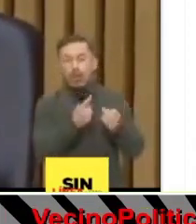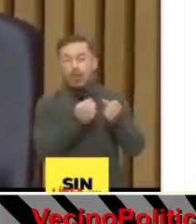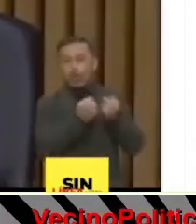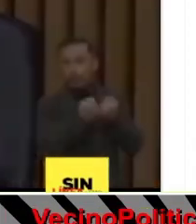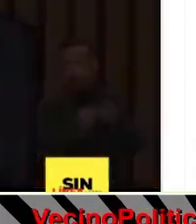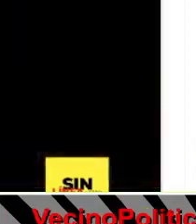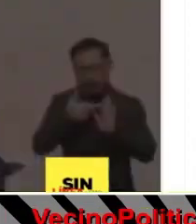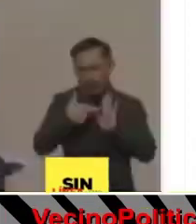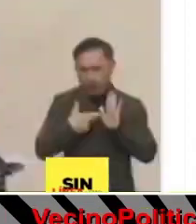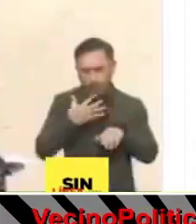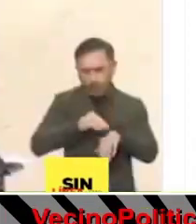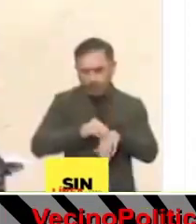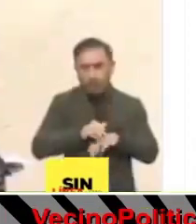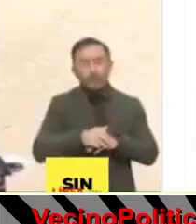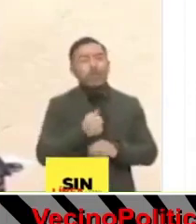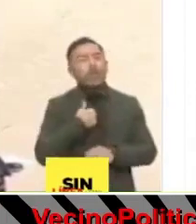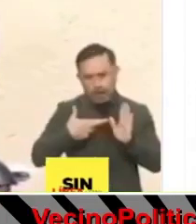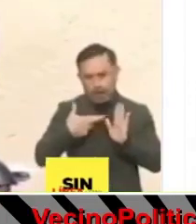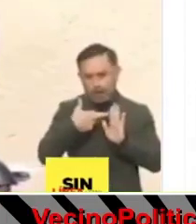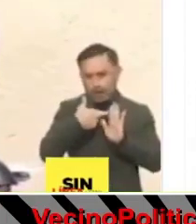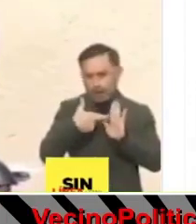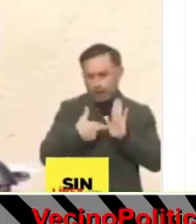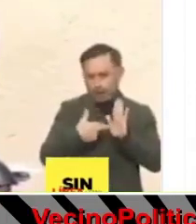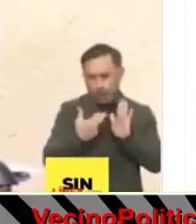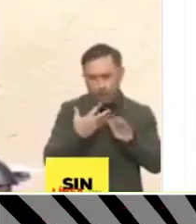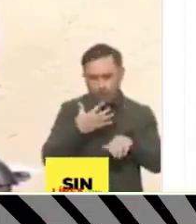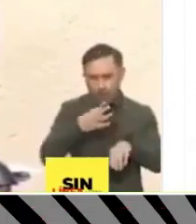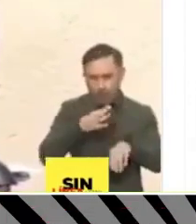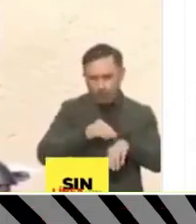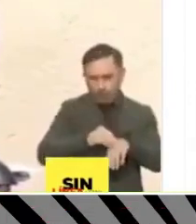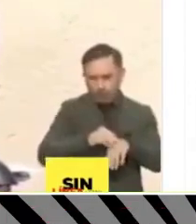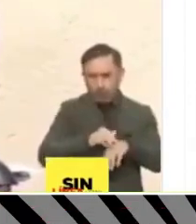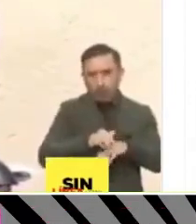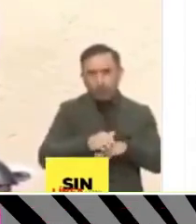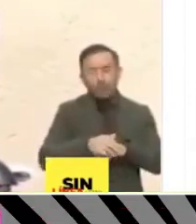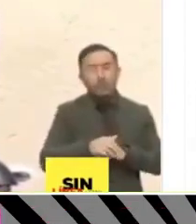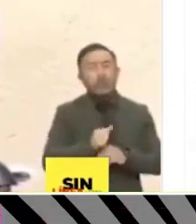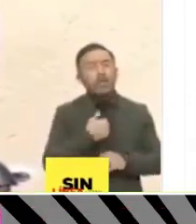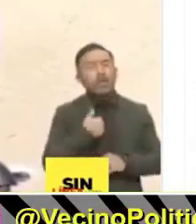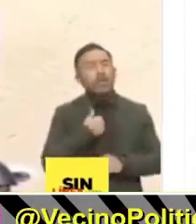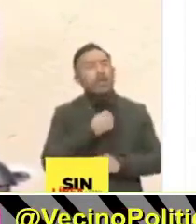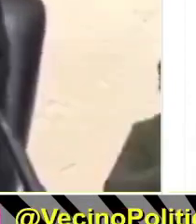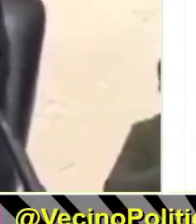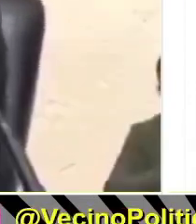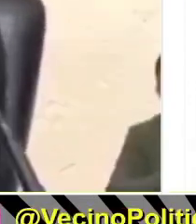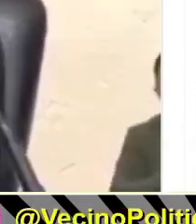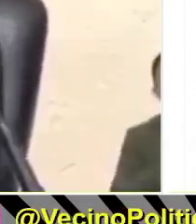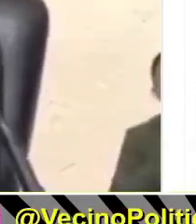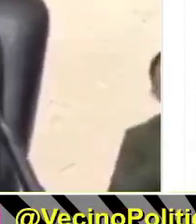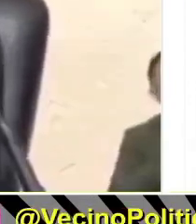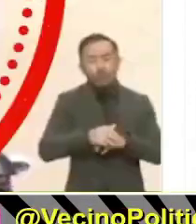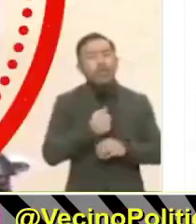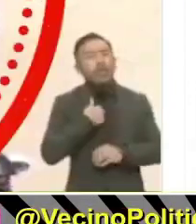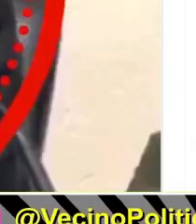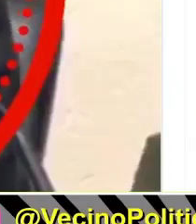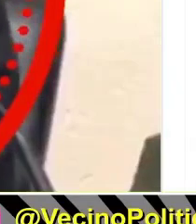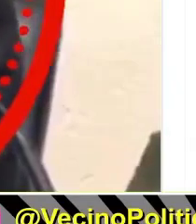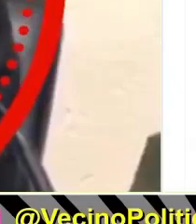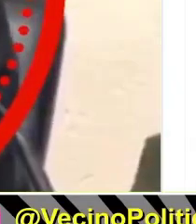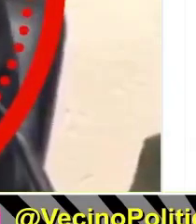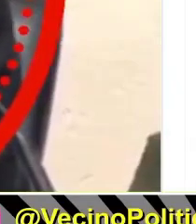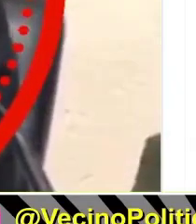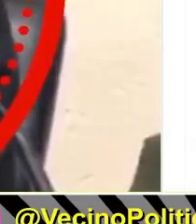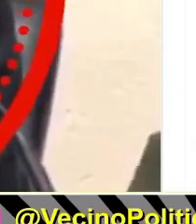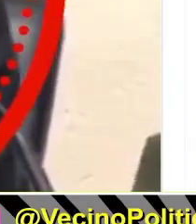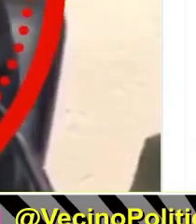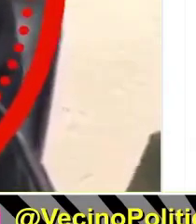médicos mayores? La respuesta es no. La respuesta es no. No, no, no,